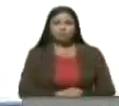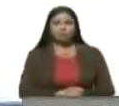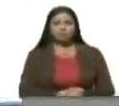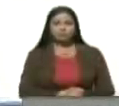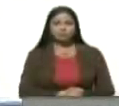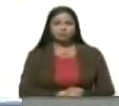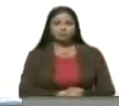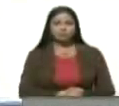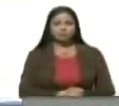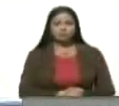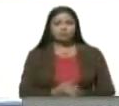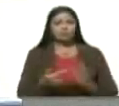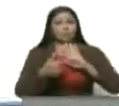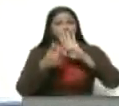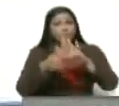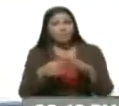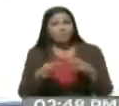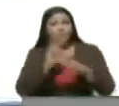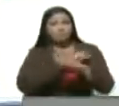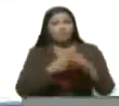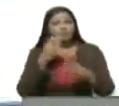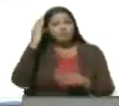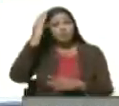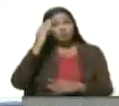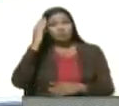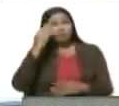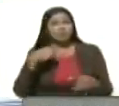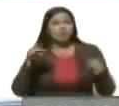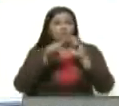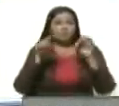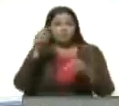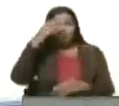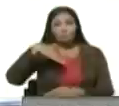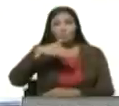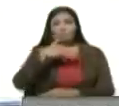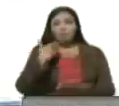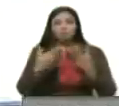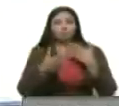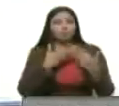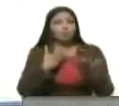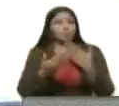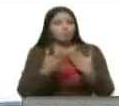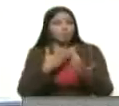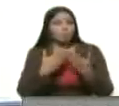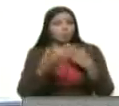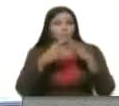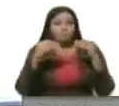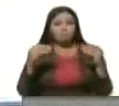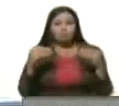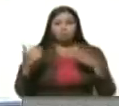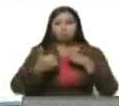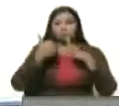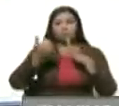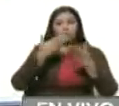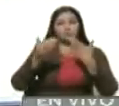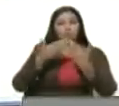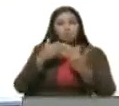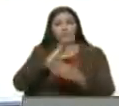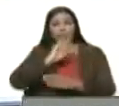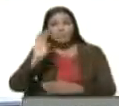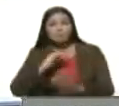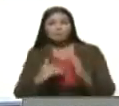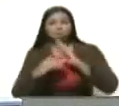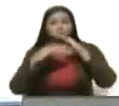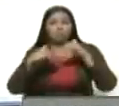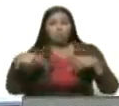de fuerza, una manifestación de fuerza y de conciencia. Un pueblo que a pesar de todos los ataques, ahí está, la patria